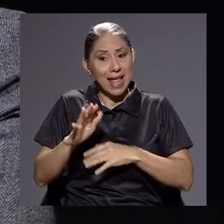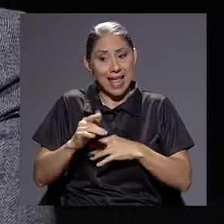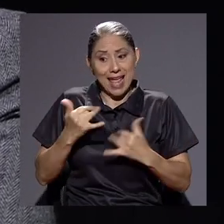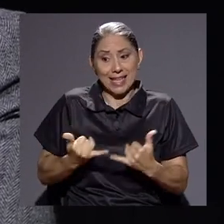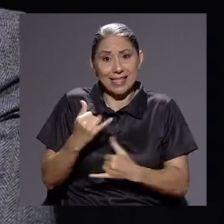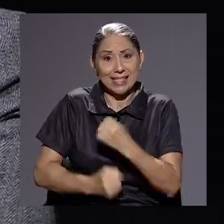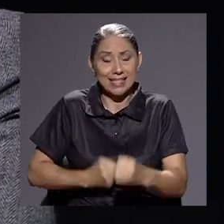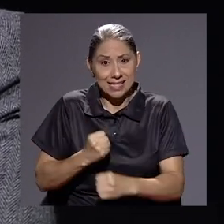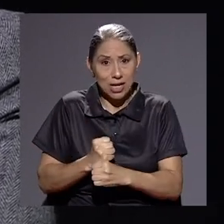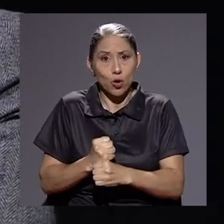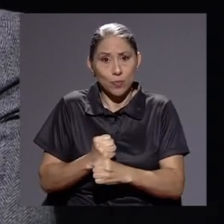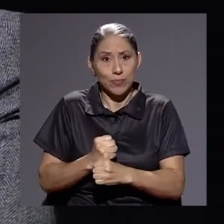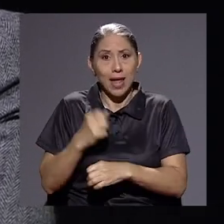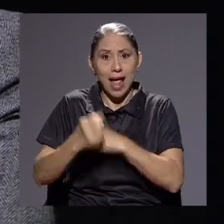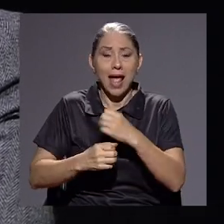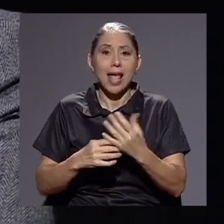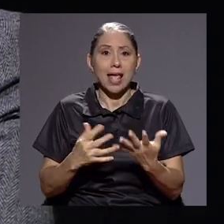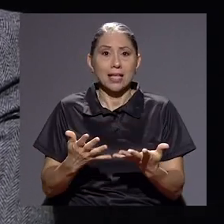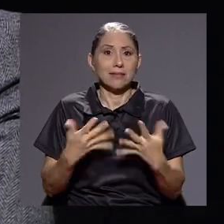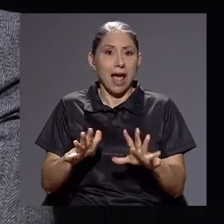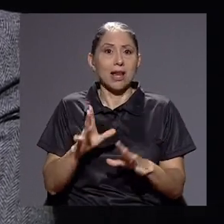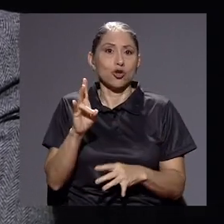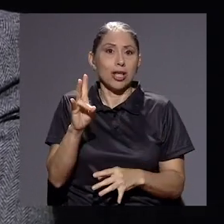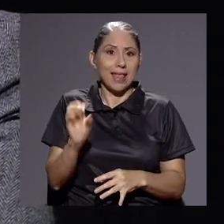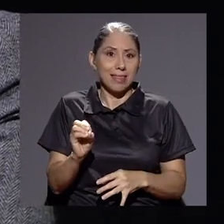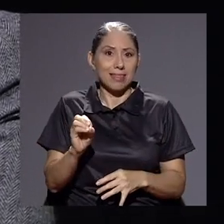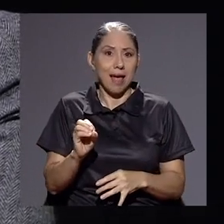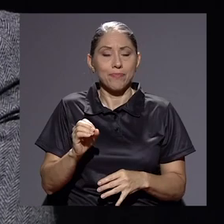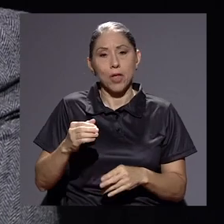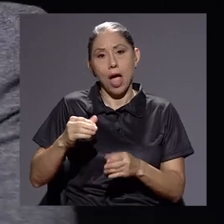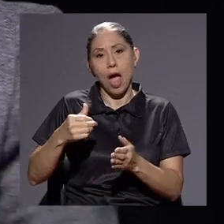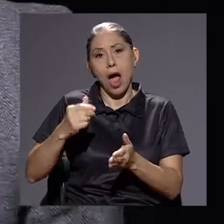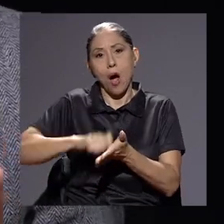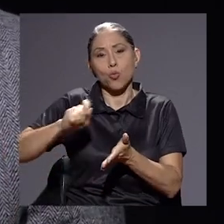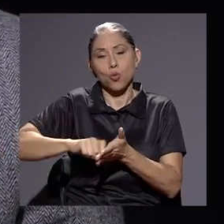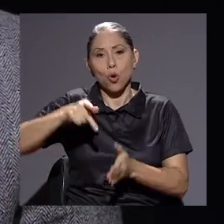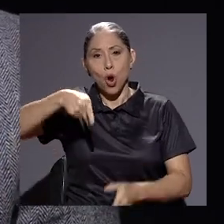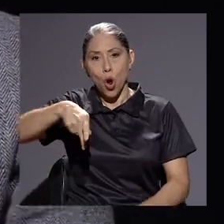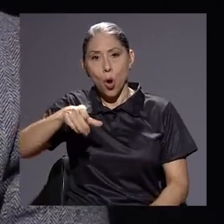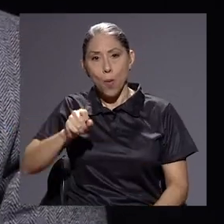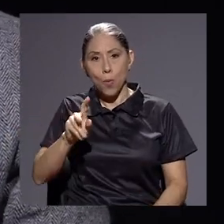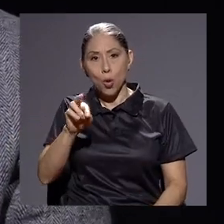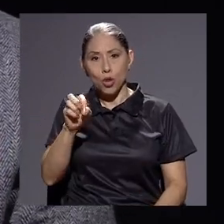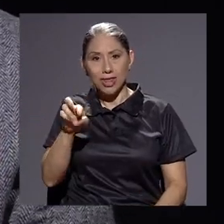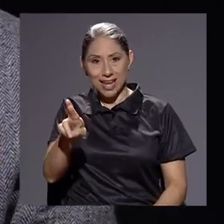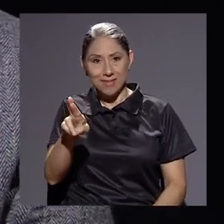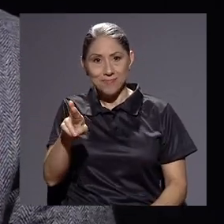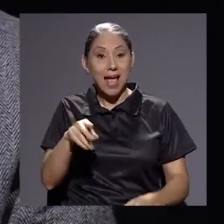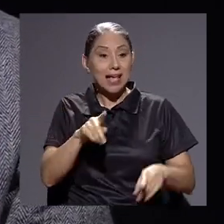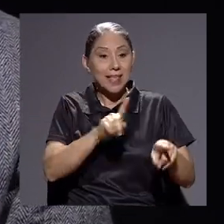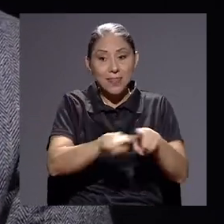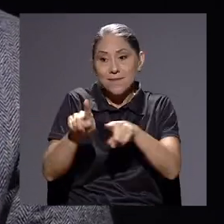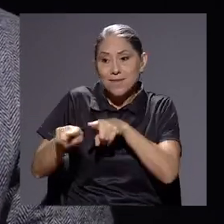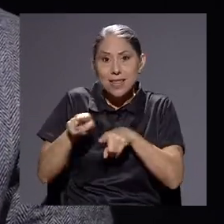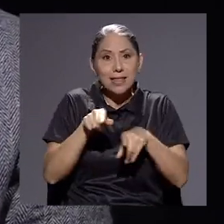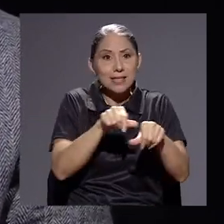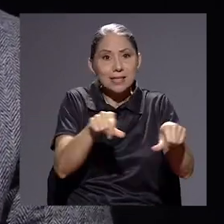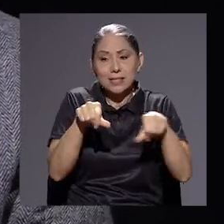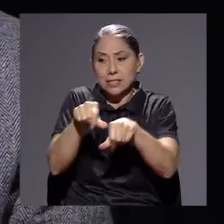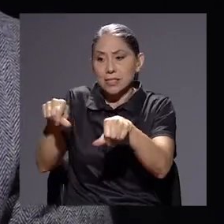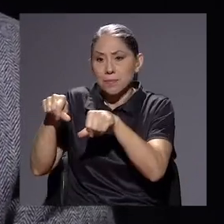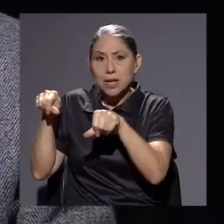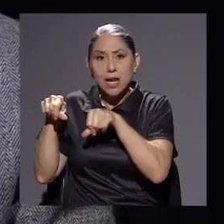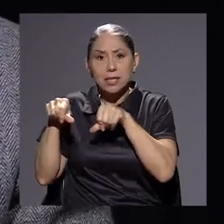70s de este siglo ya tenemos a Potter que hace una referencia a tender puentes entre disciplinas,